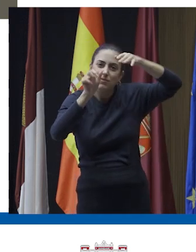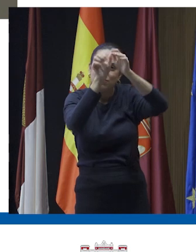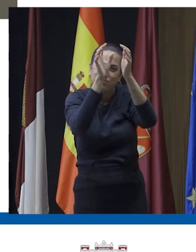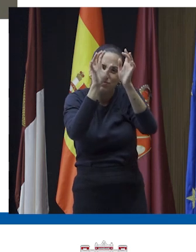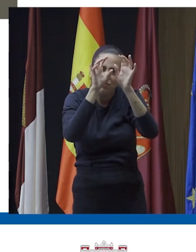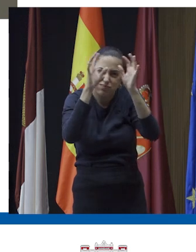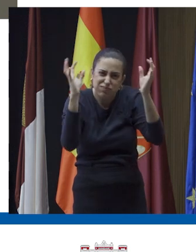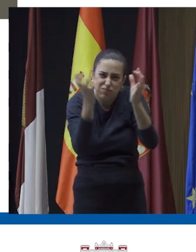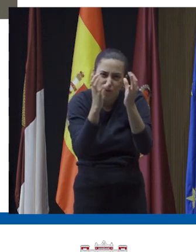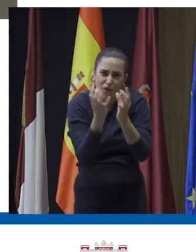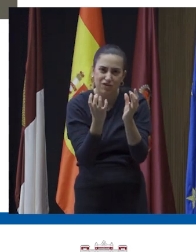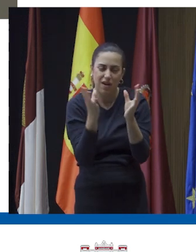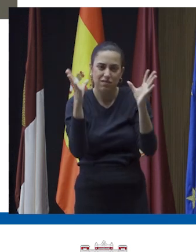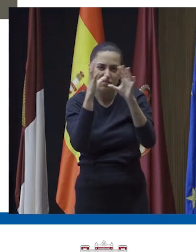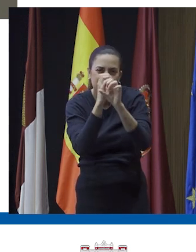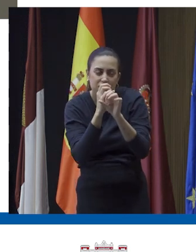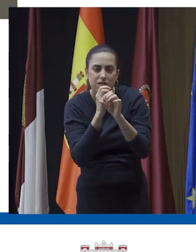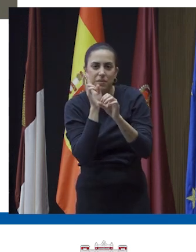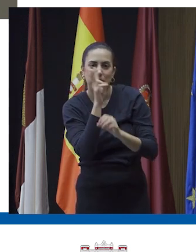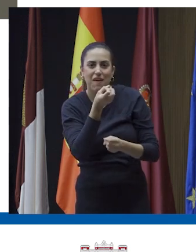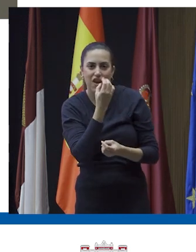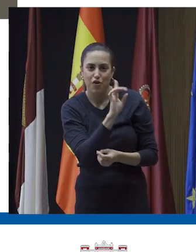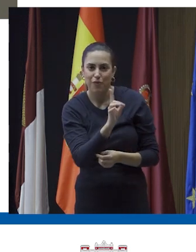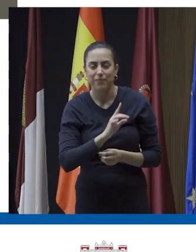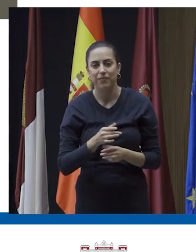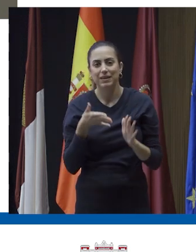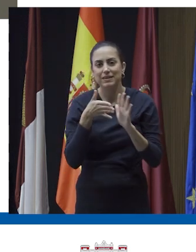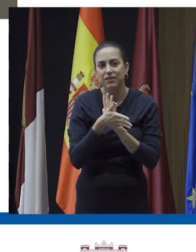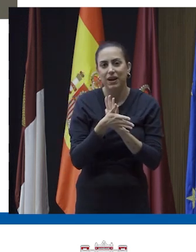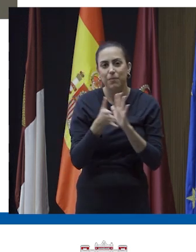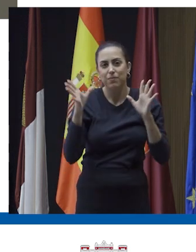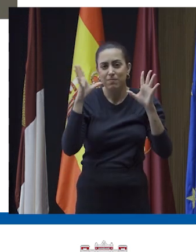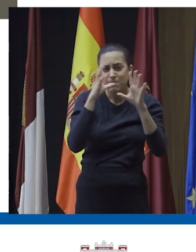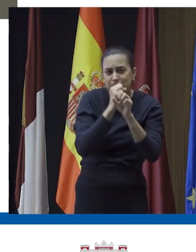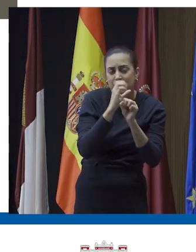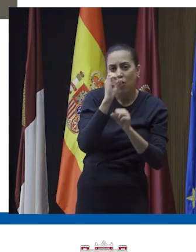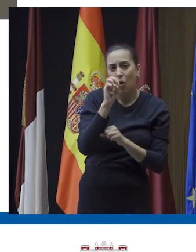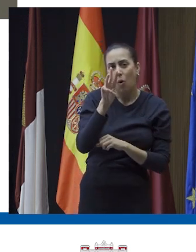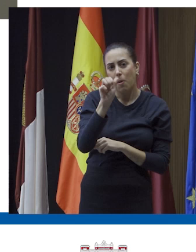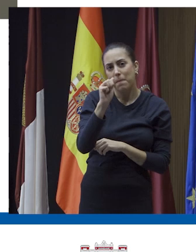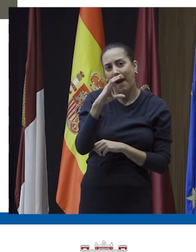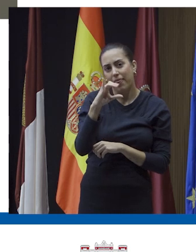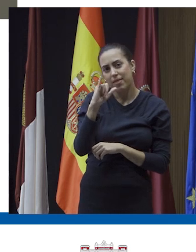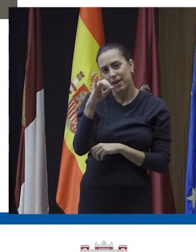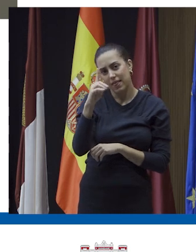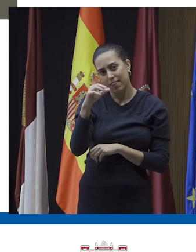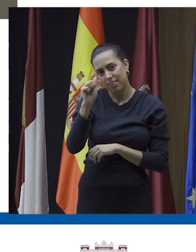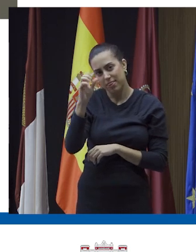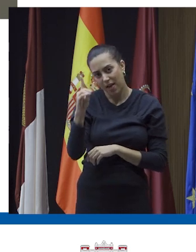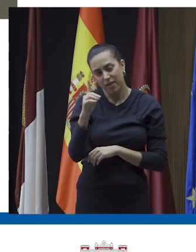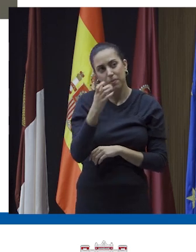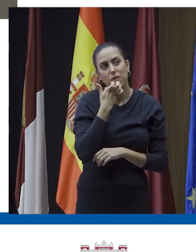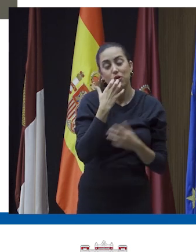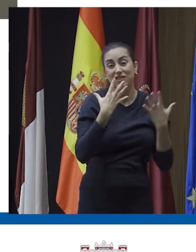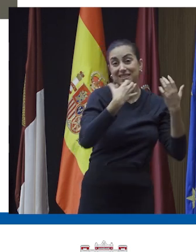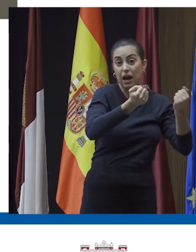Entonces, la catarata se define fundamentalmente por una opacidad de este cristalino que hemos visto, que sano es